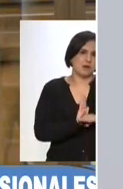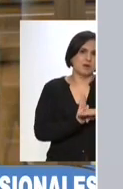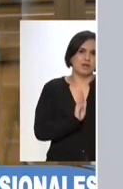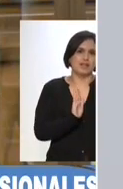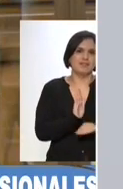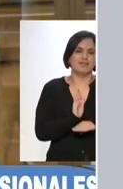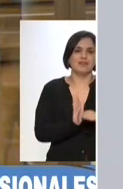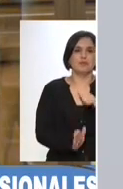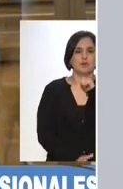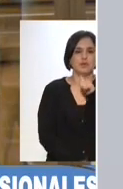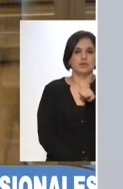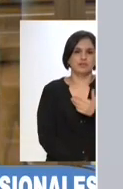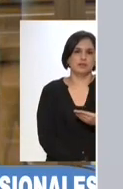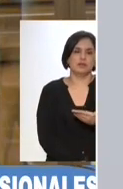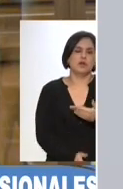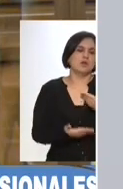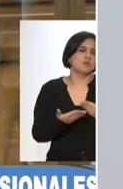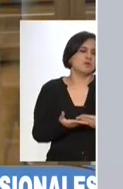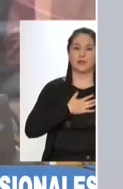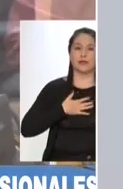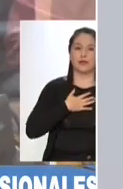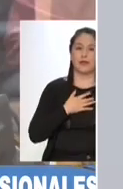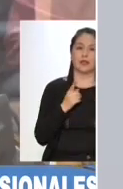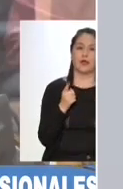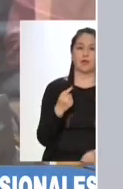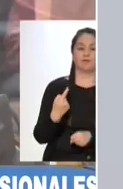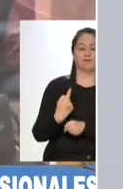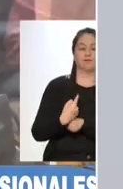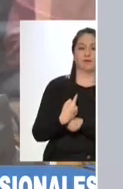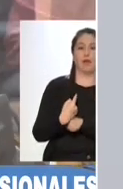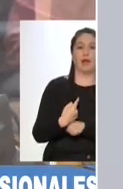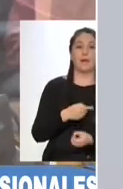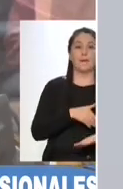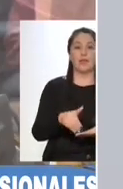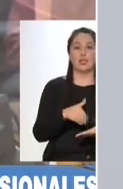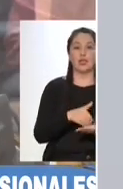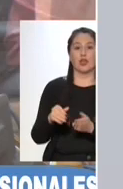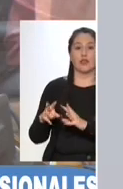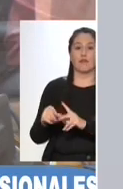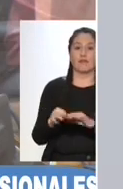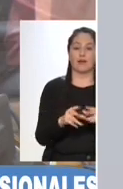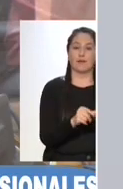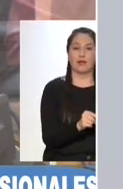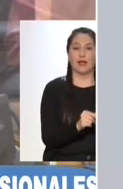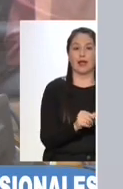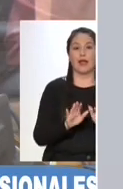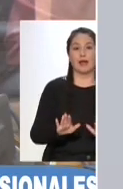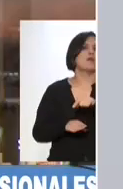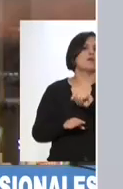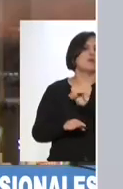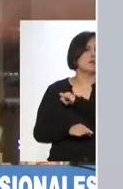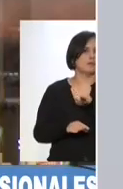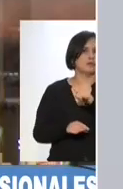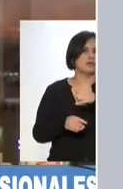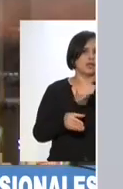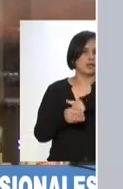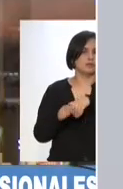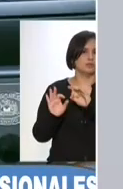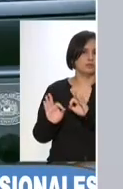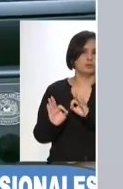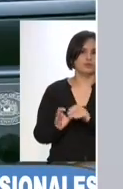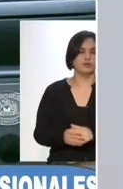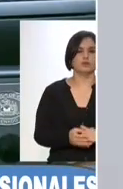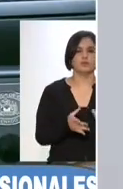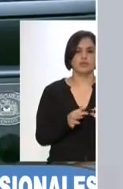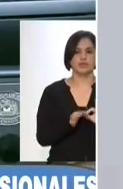cada uno, ¿no es cierto?, nuestras diferencias más bien dogmáticas o política o doctrinarias como lo que tú quieras para efectivamente y